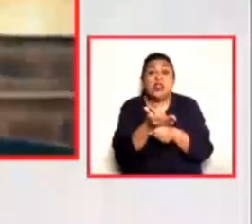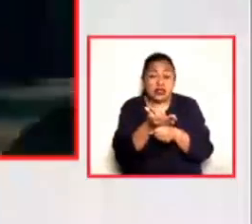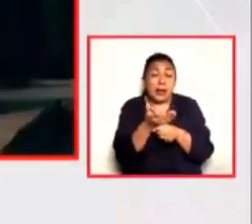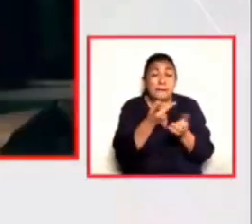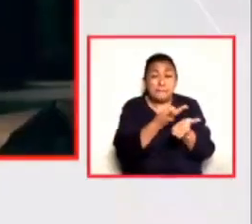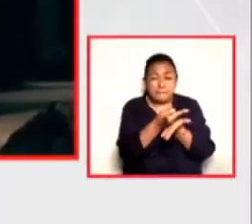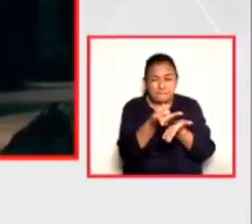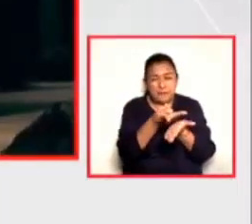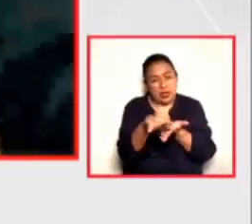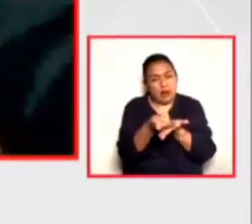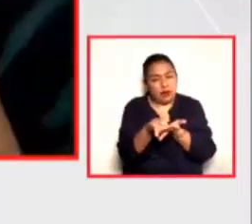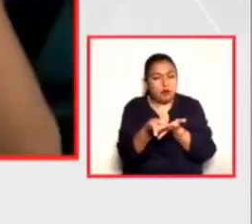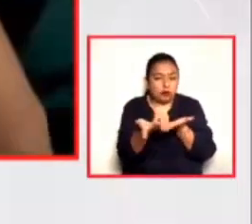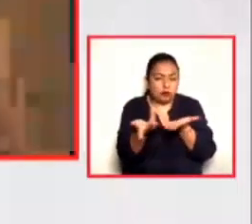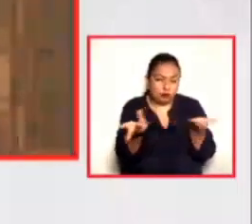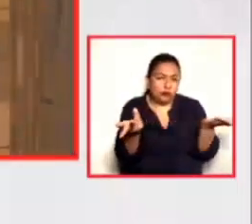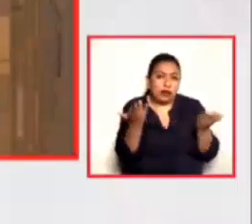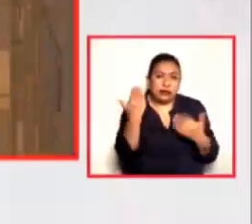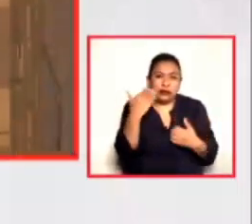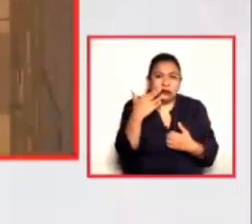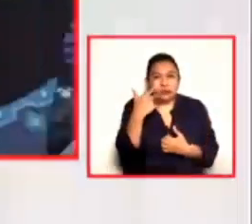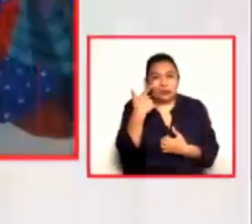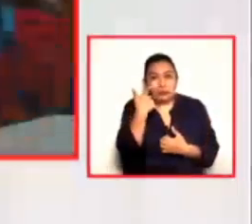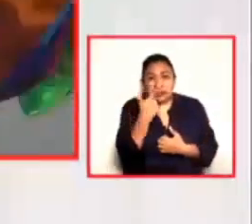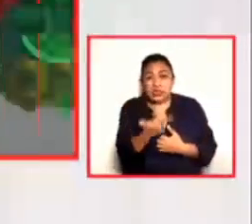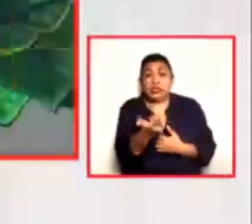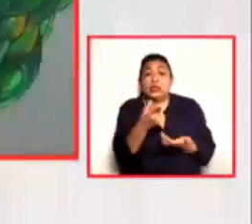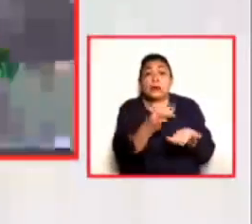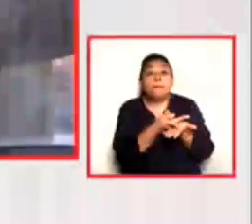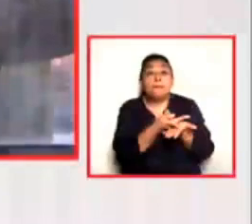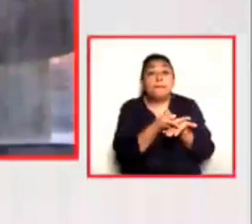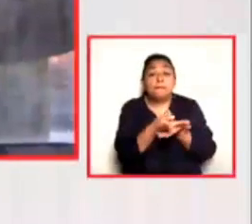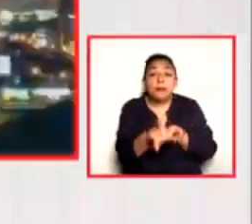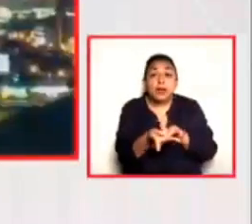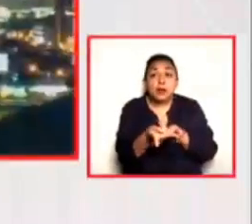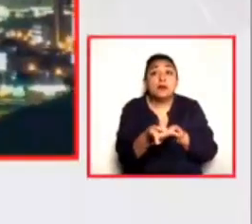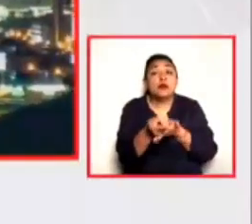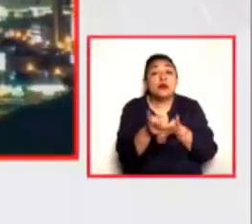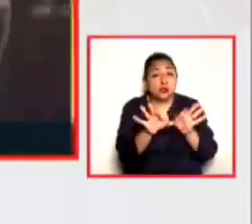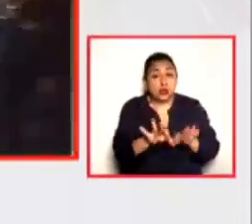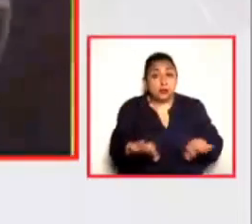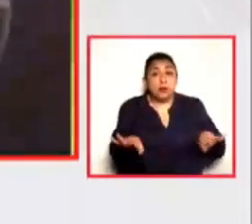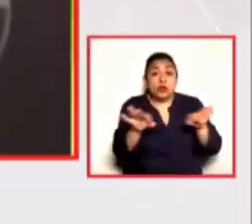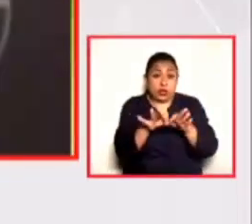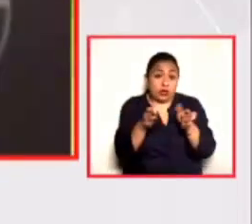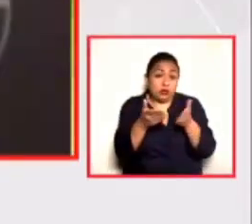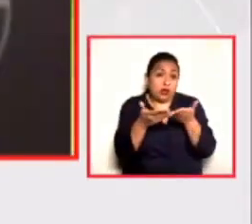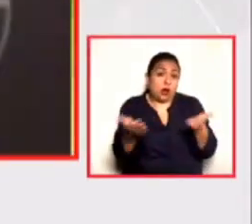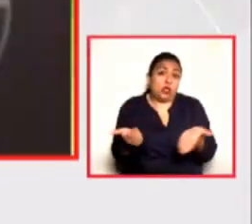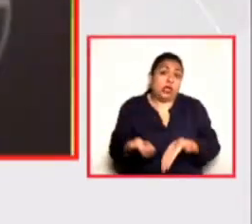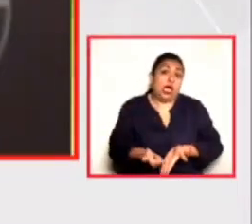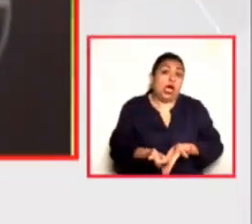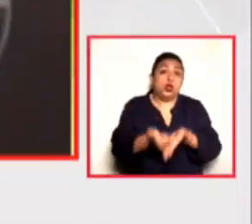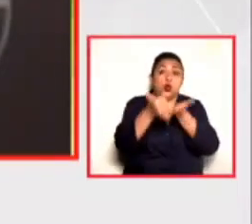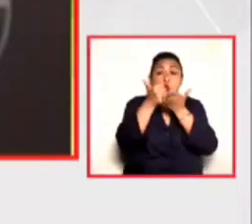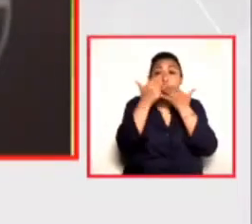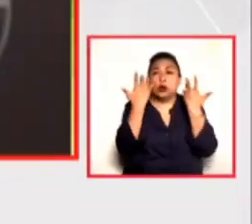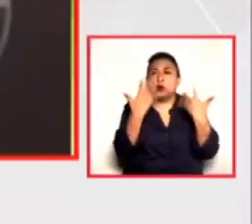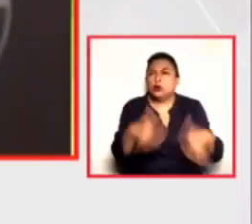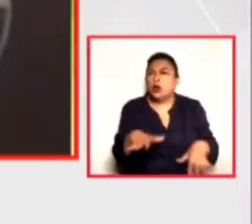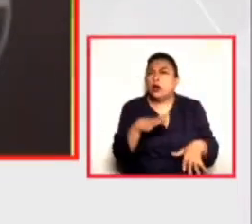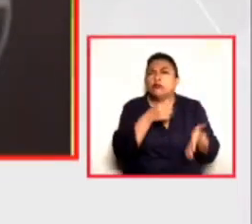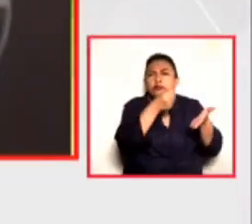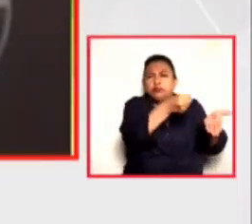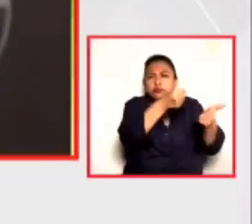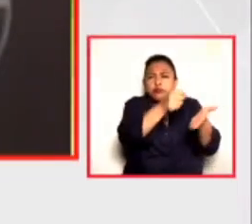bien ya comentaste, serán de manera importante en estos momentos, llegarán a artistas